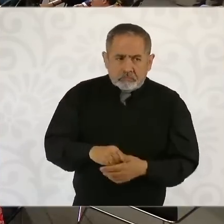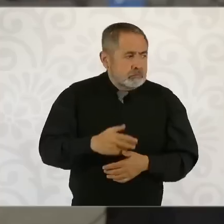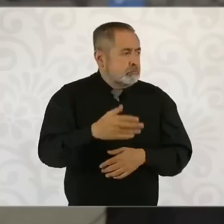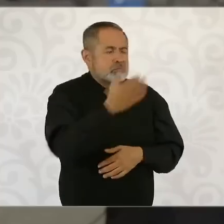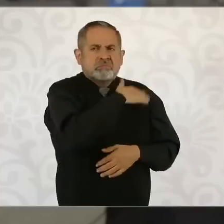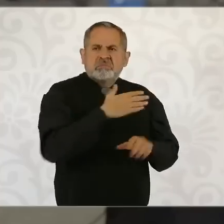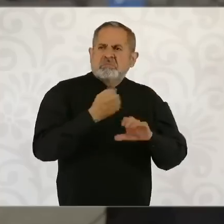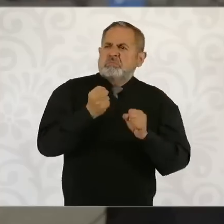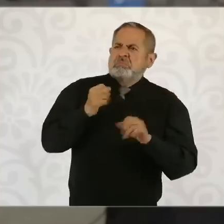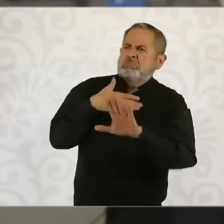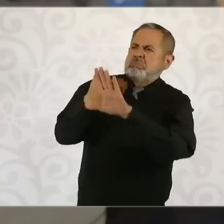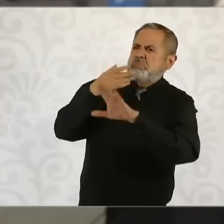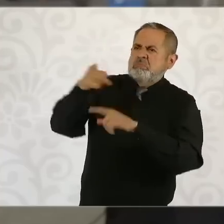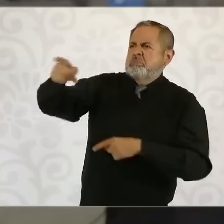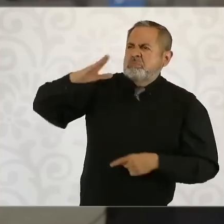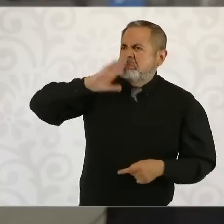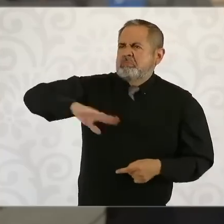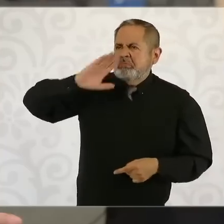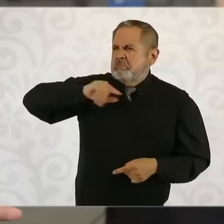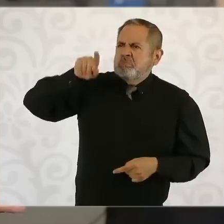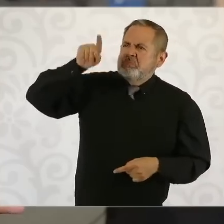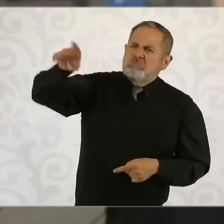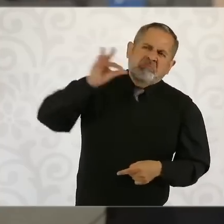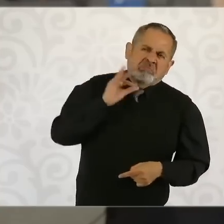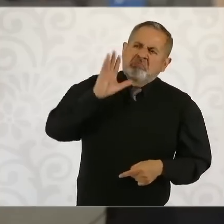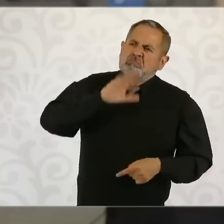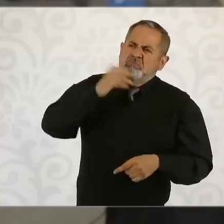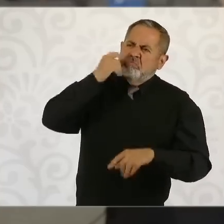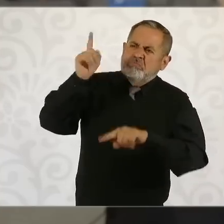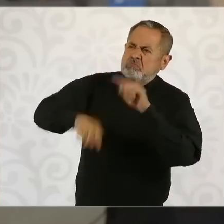informe. Ellos acusaron que usted quería desaparecer la verdad.